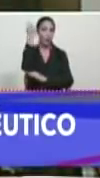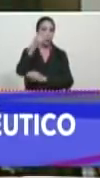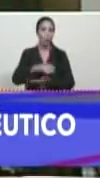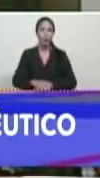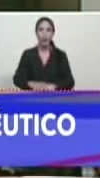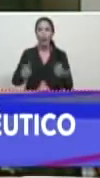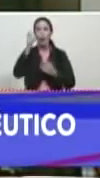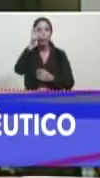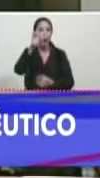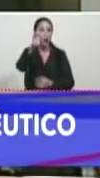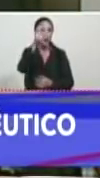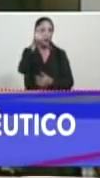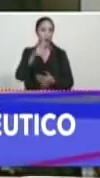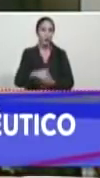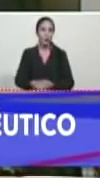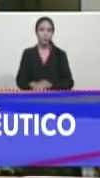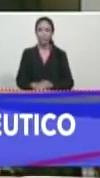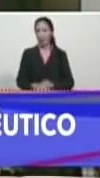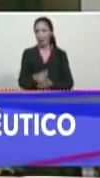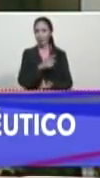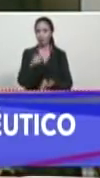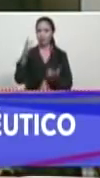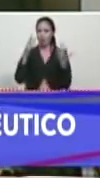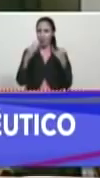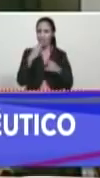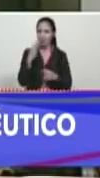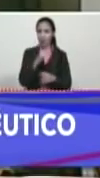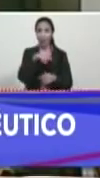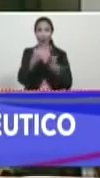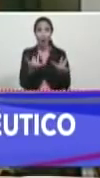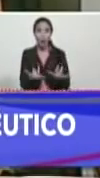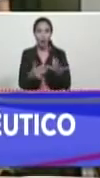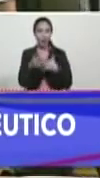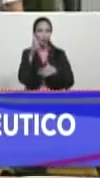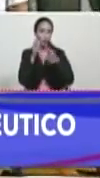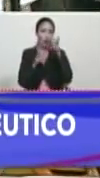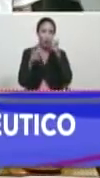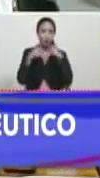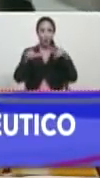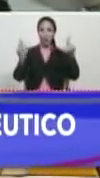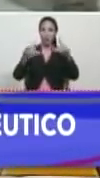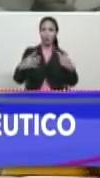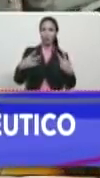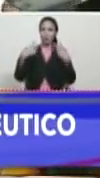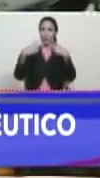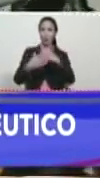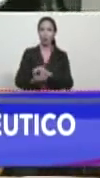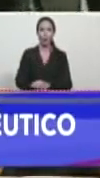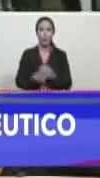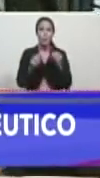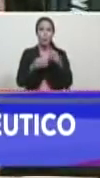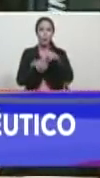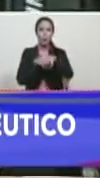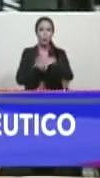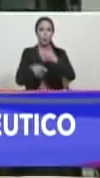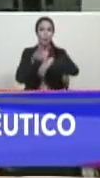Pascua. Tengan la seguridad que hasta ahora miles de médicos están visitando miles de hogares